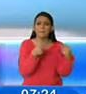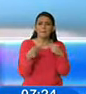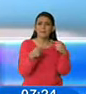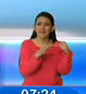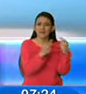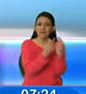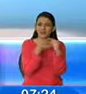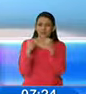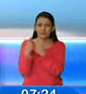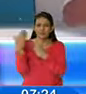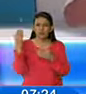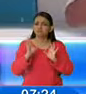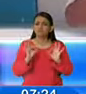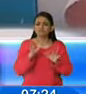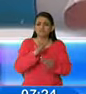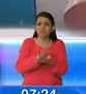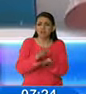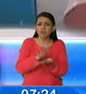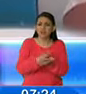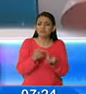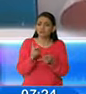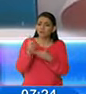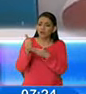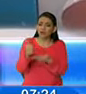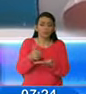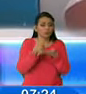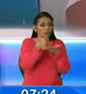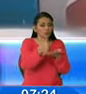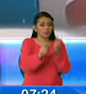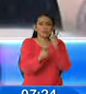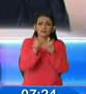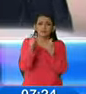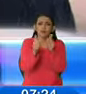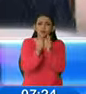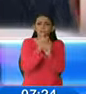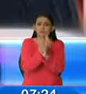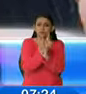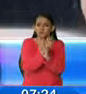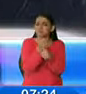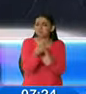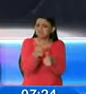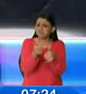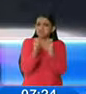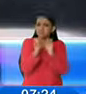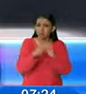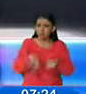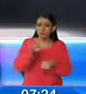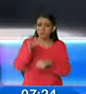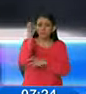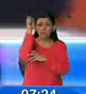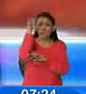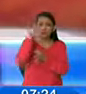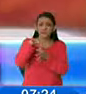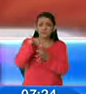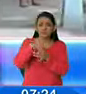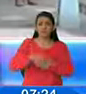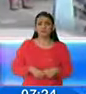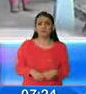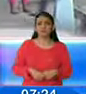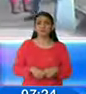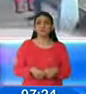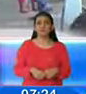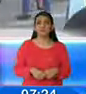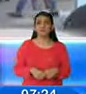de movimientos políticos. Incluso se brindó la ayuda necesaria para personas discapacitadas y que puedan ejercer su derecho a sufragar. Han